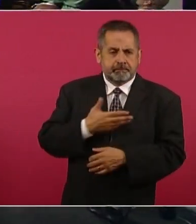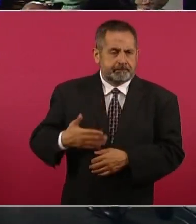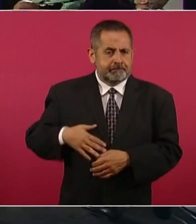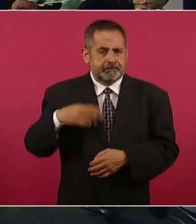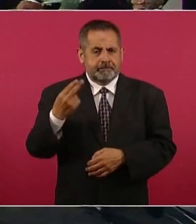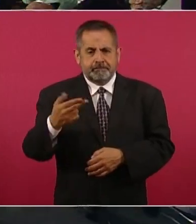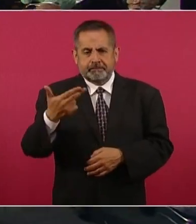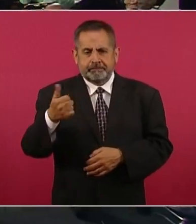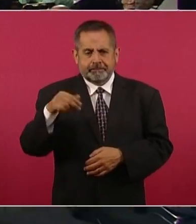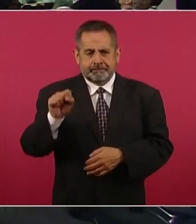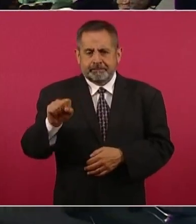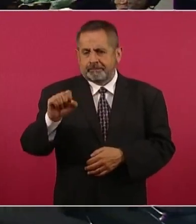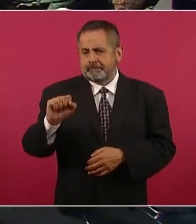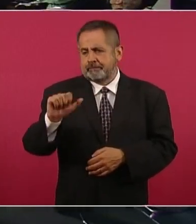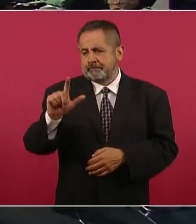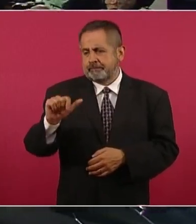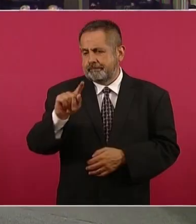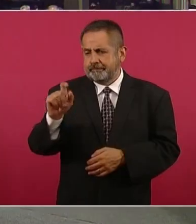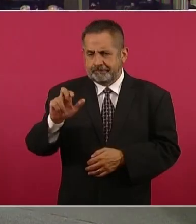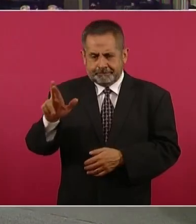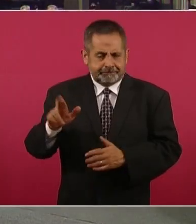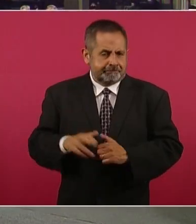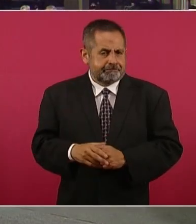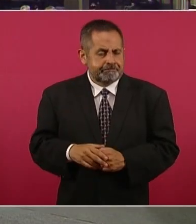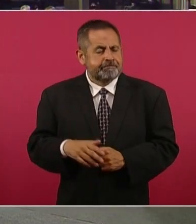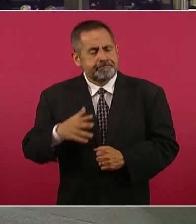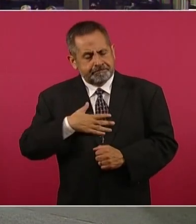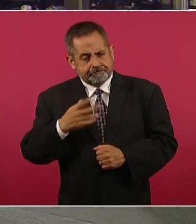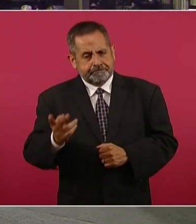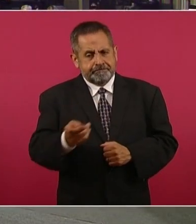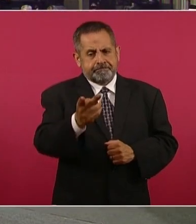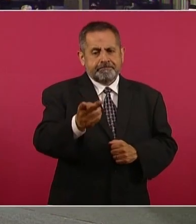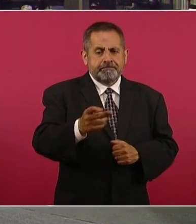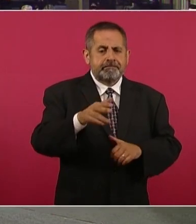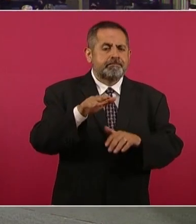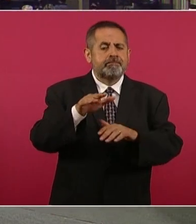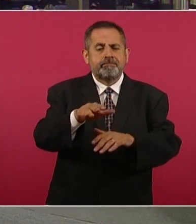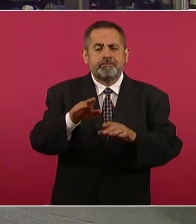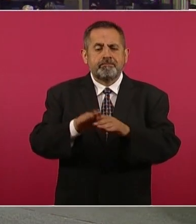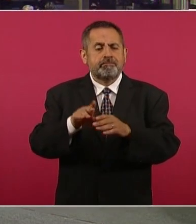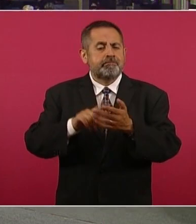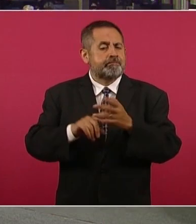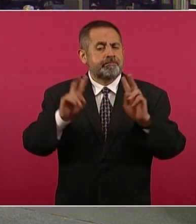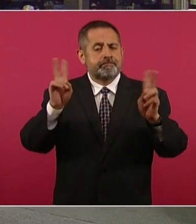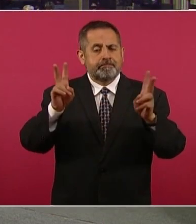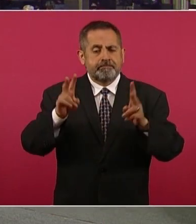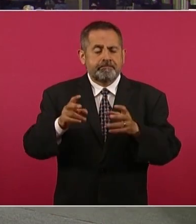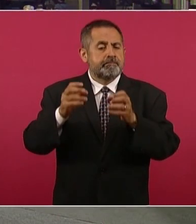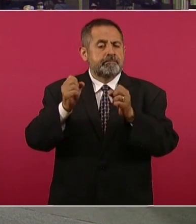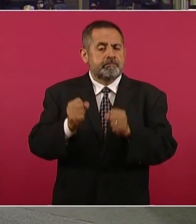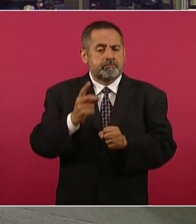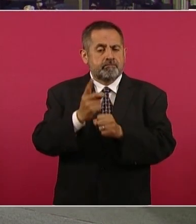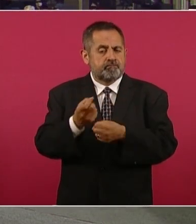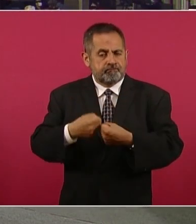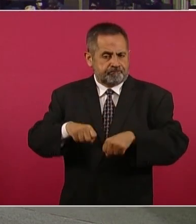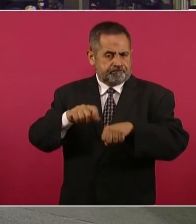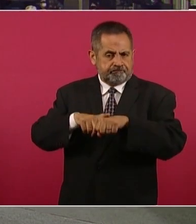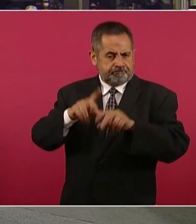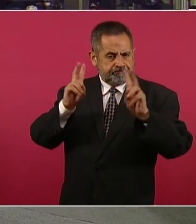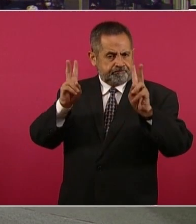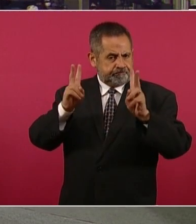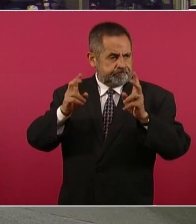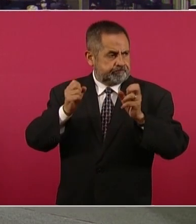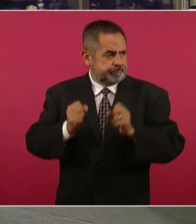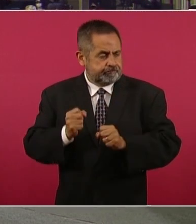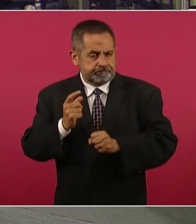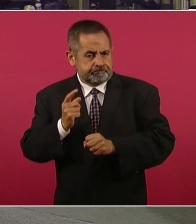Salazar, de Noticiero en Redes. Preguntar respecto en el tema de la seguridad social. Hace un